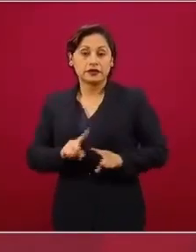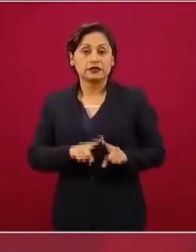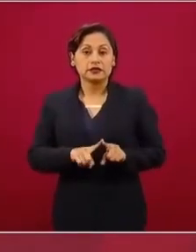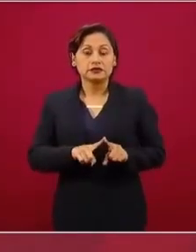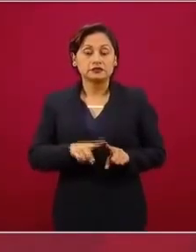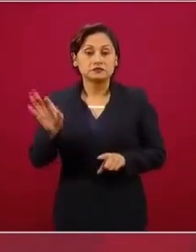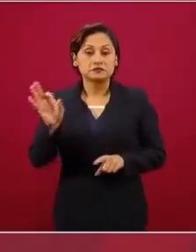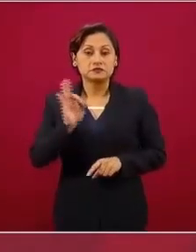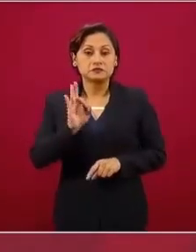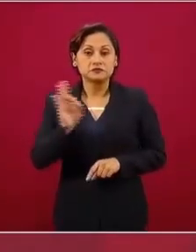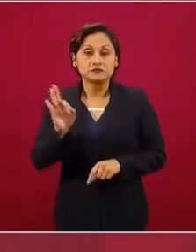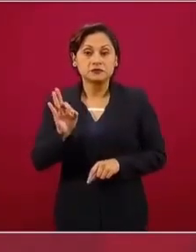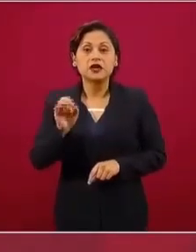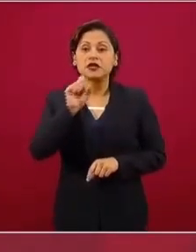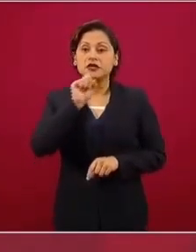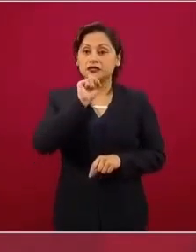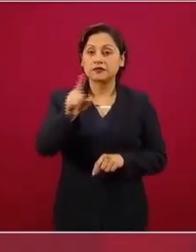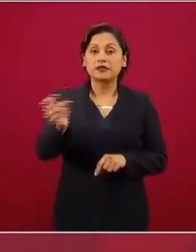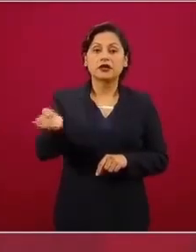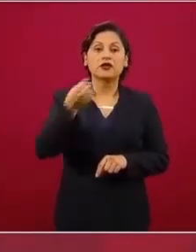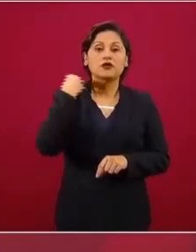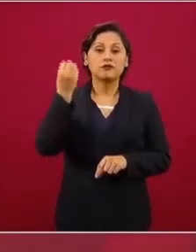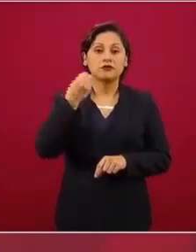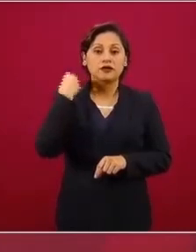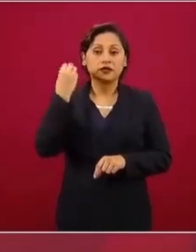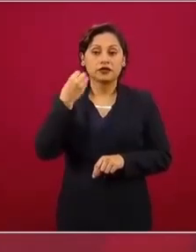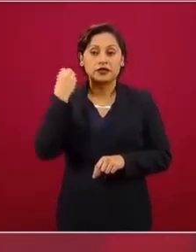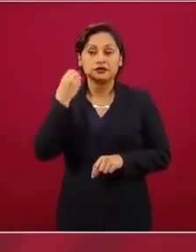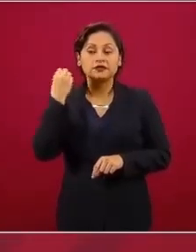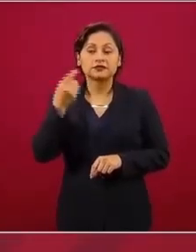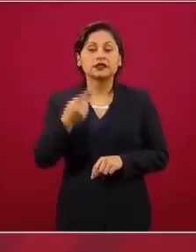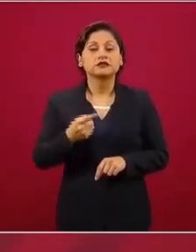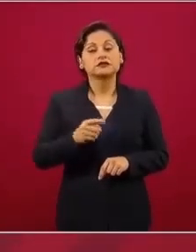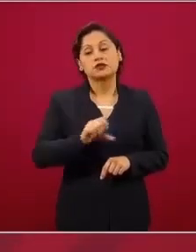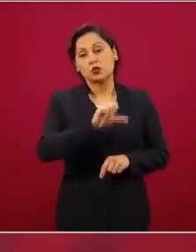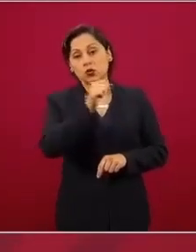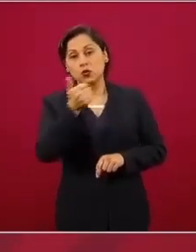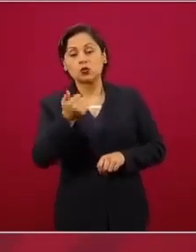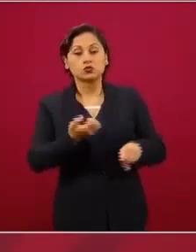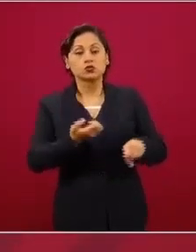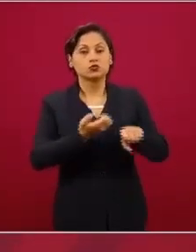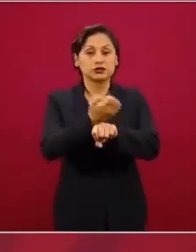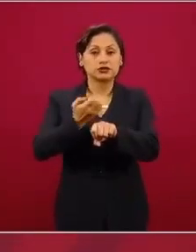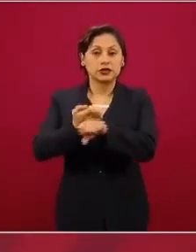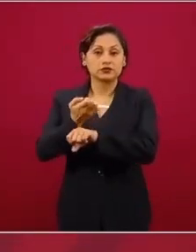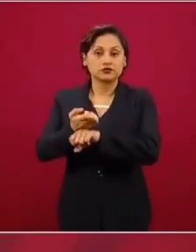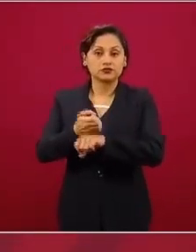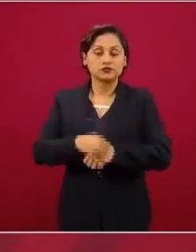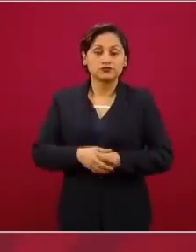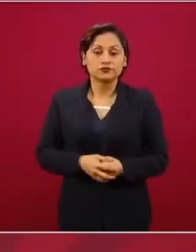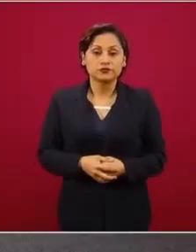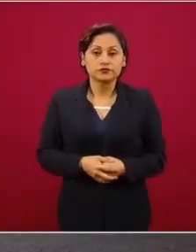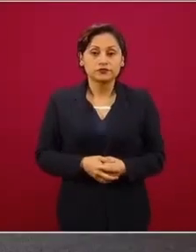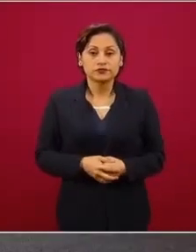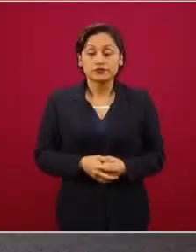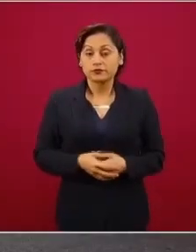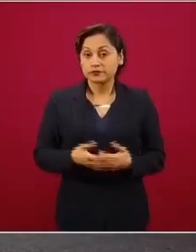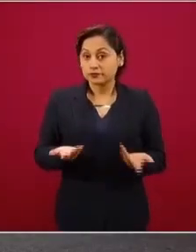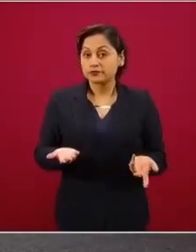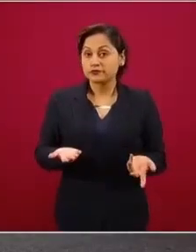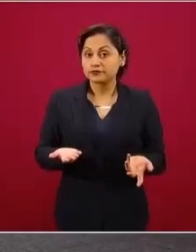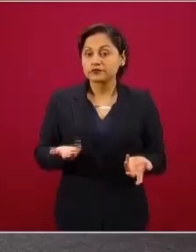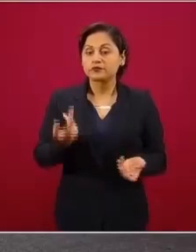las conferencias se va a hacer en los estados si no los